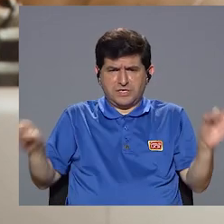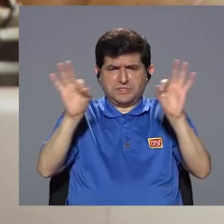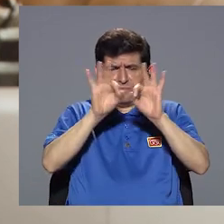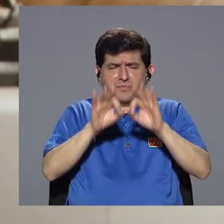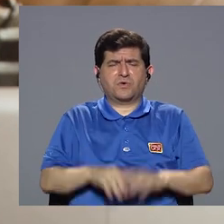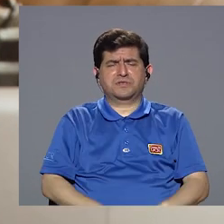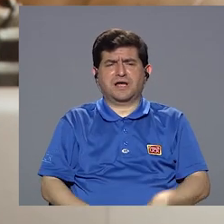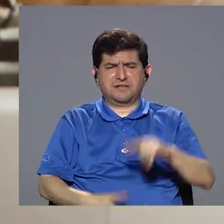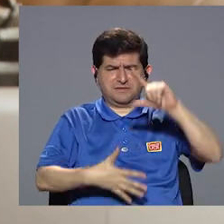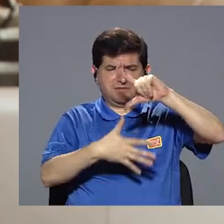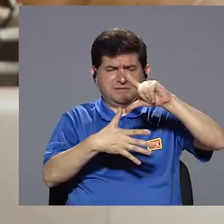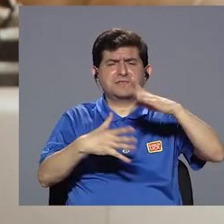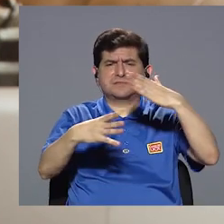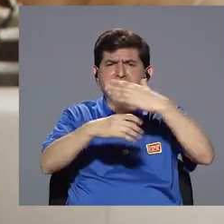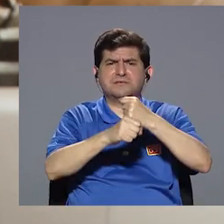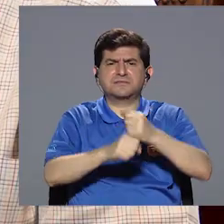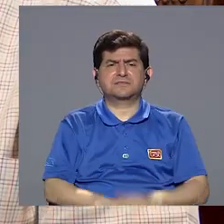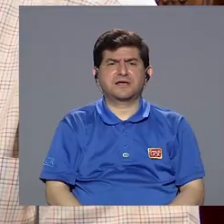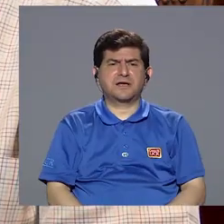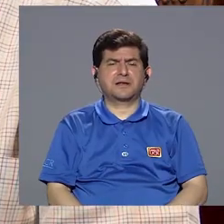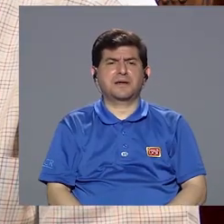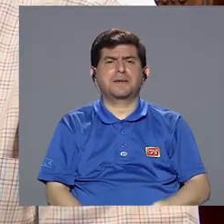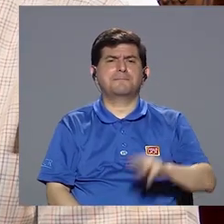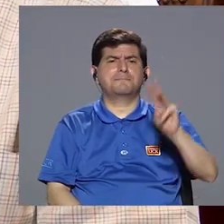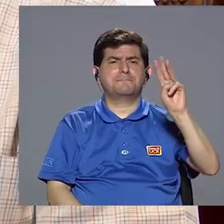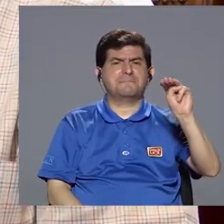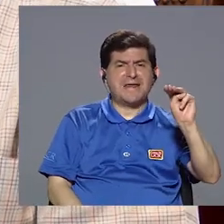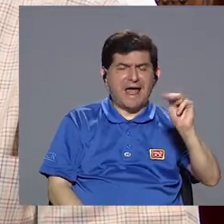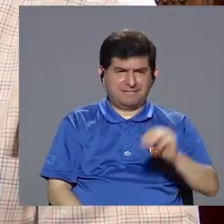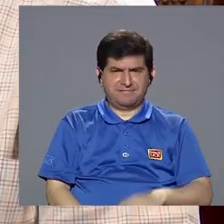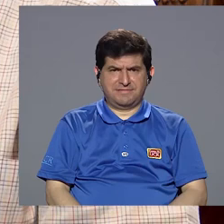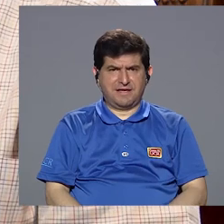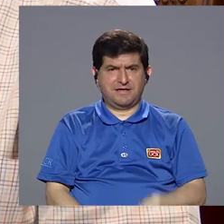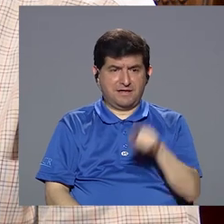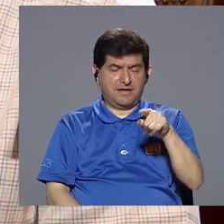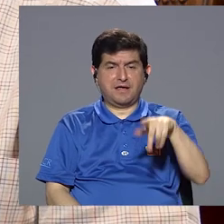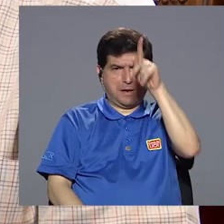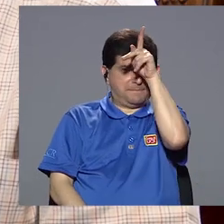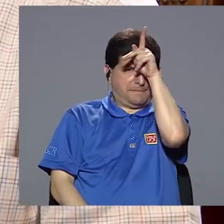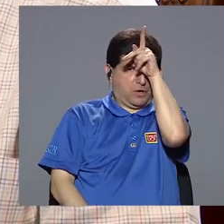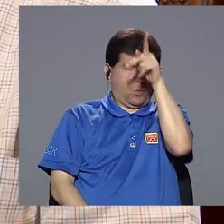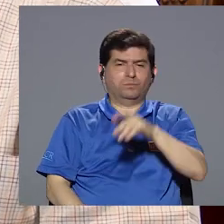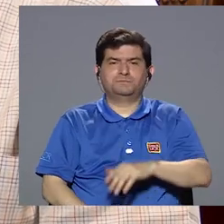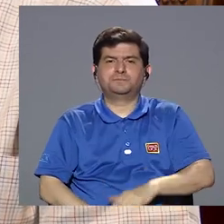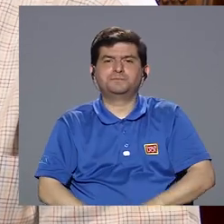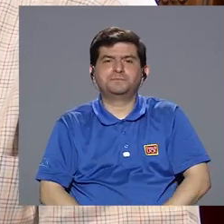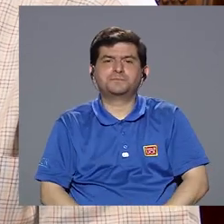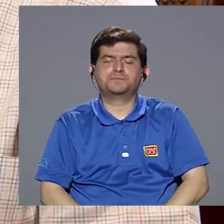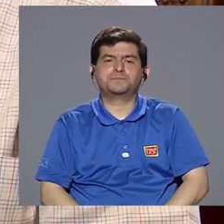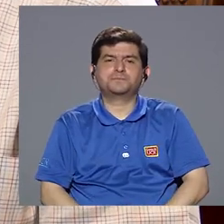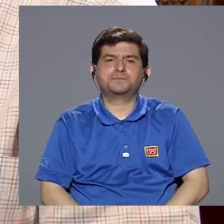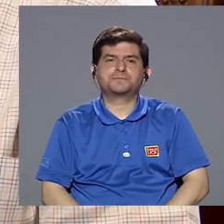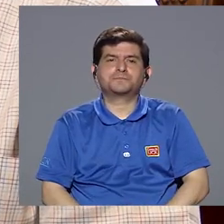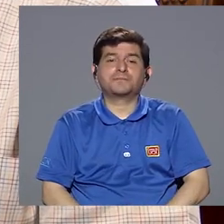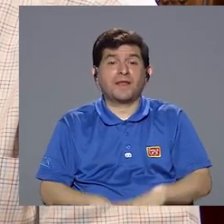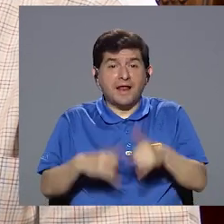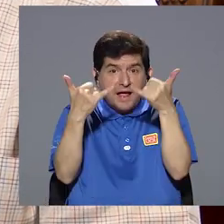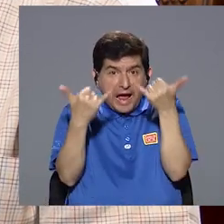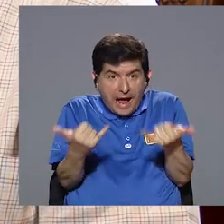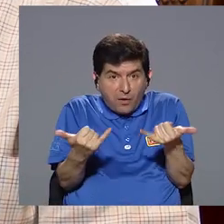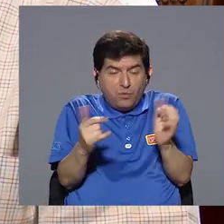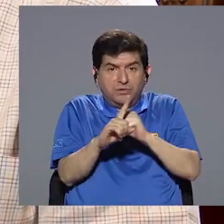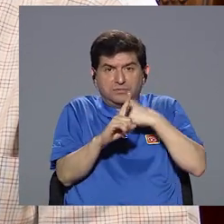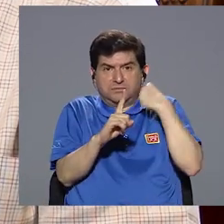lo han hecho por ejemplo mariátegui en perú y ahora